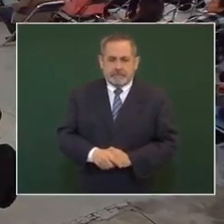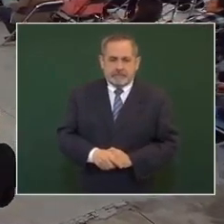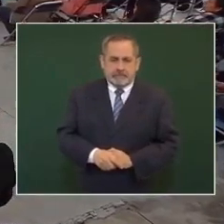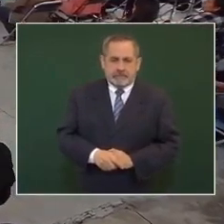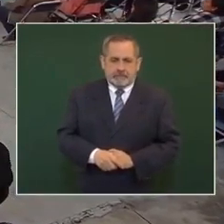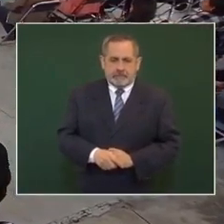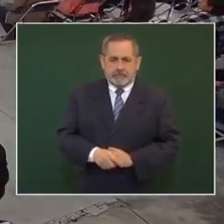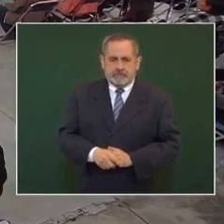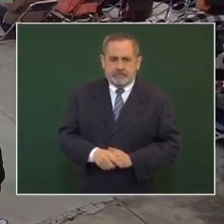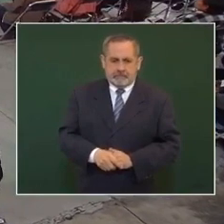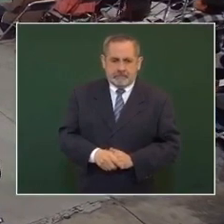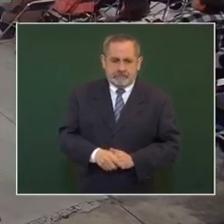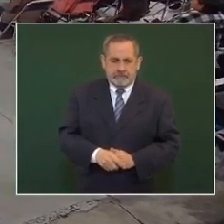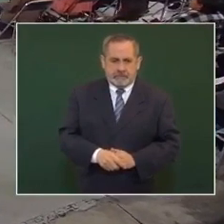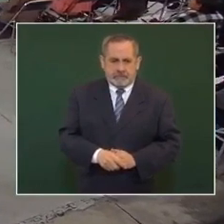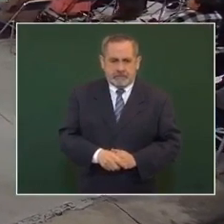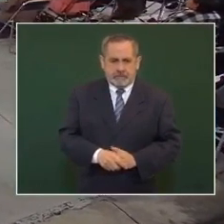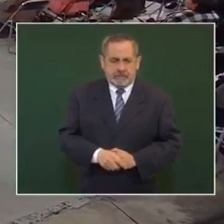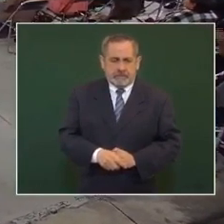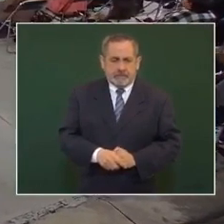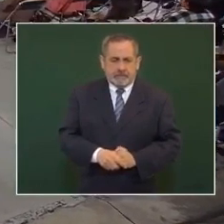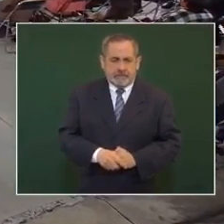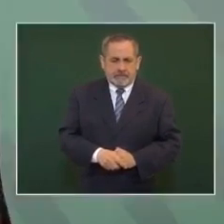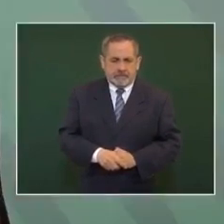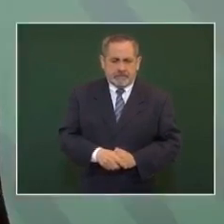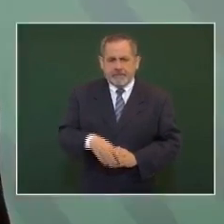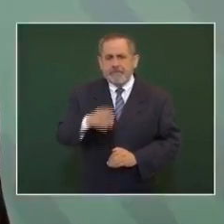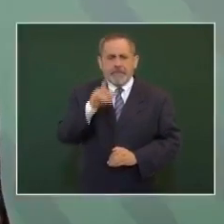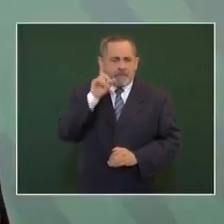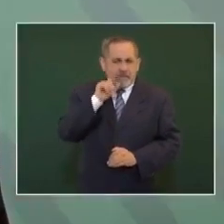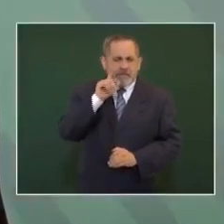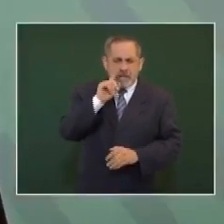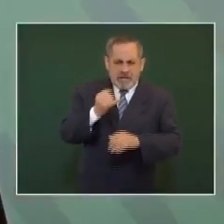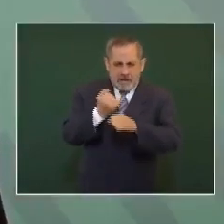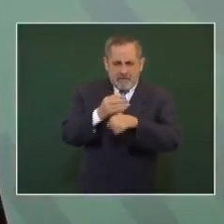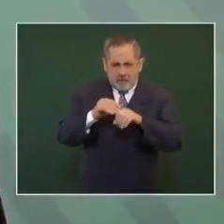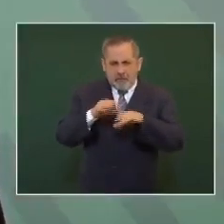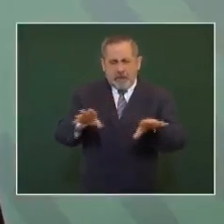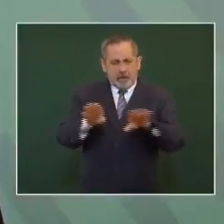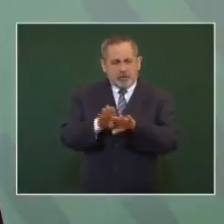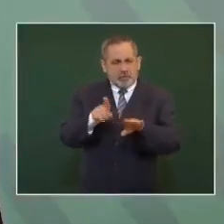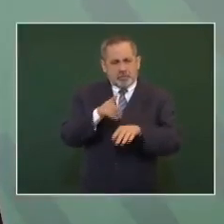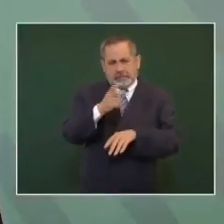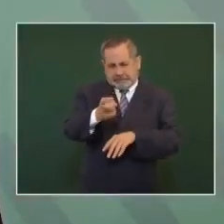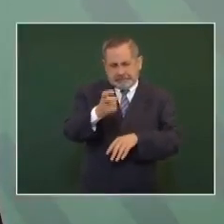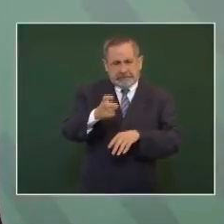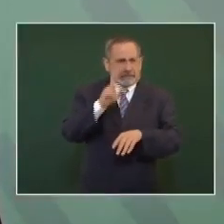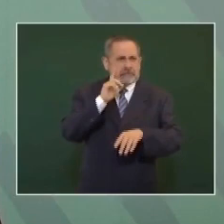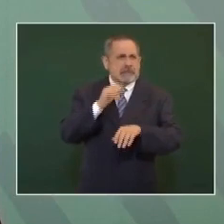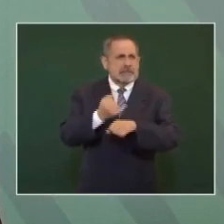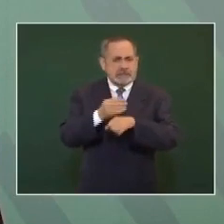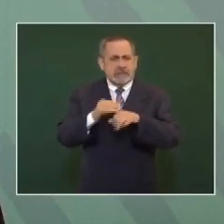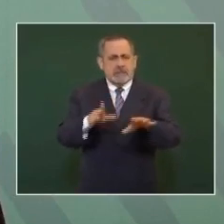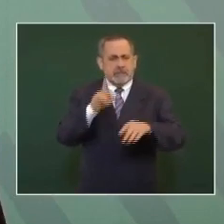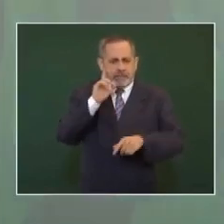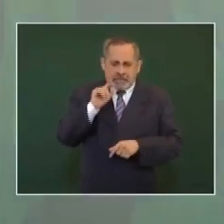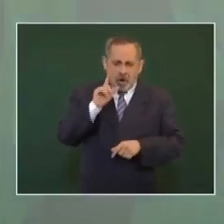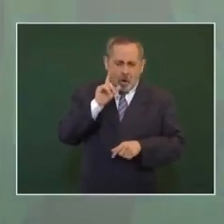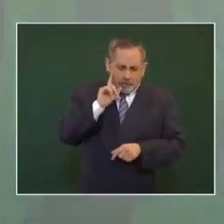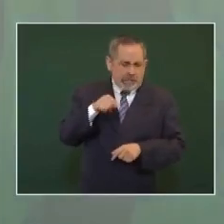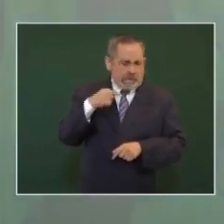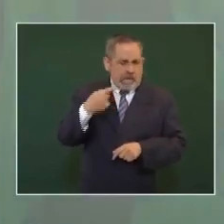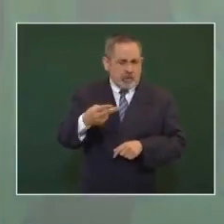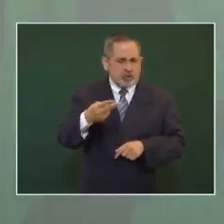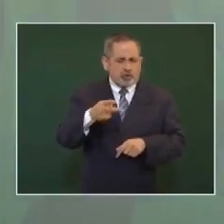página de internet. Esa ya fue retirada, pero no sabemos si cuántas veces se descargó, quién pudo haber tenido acceso a ella, y también